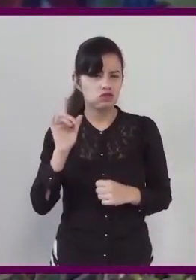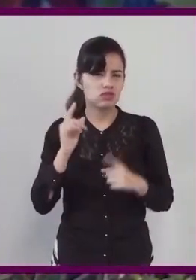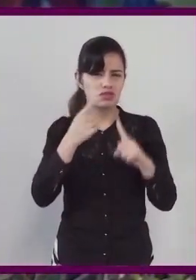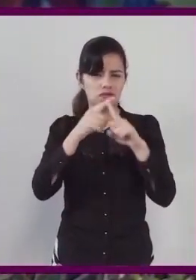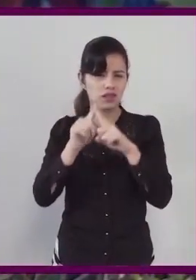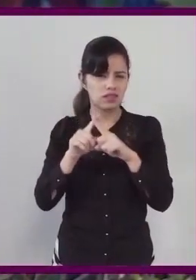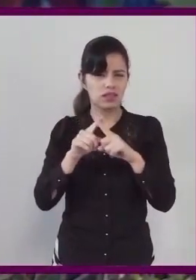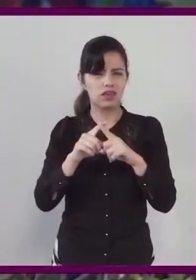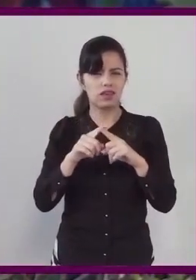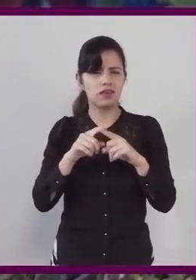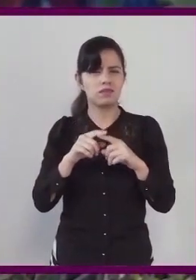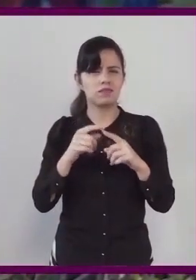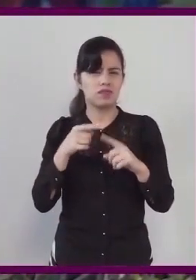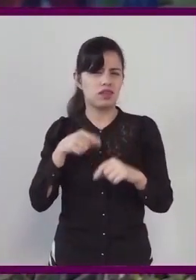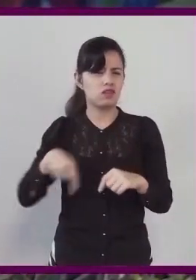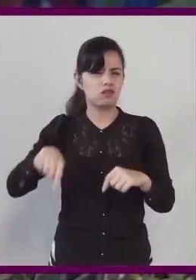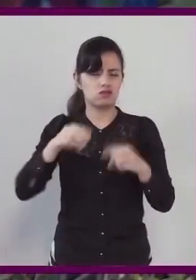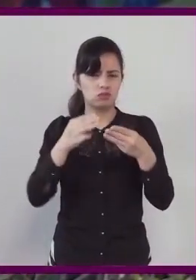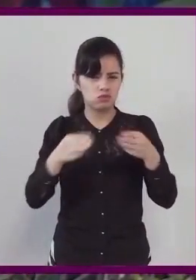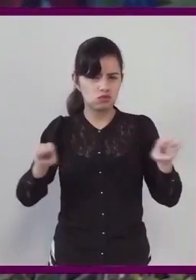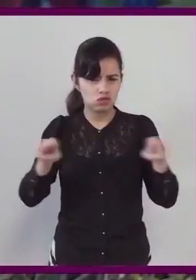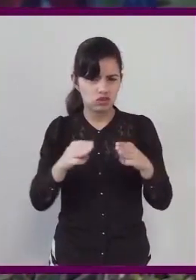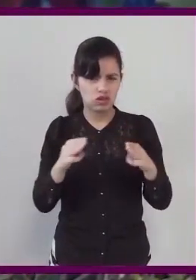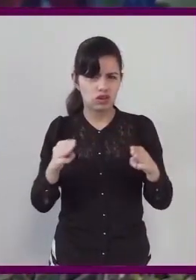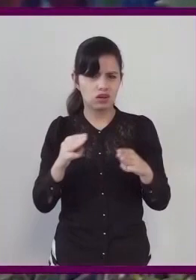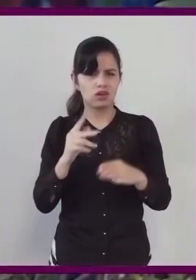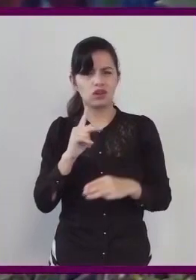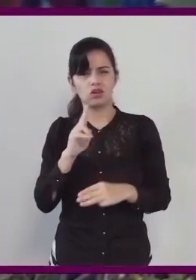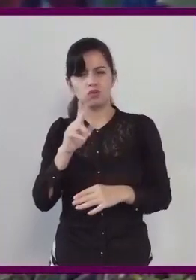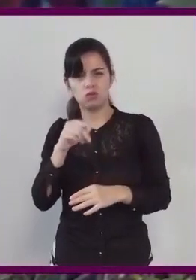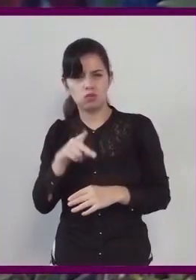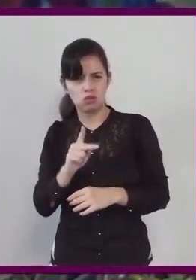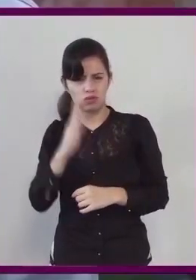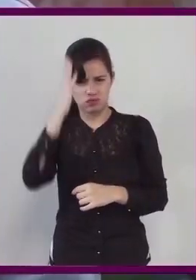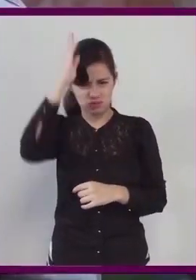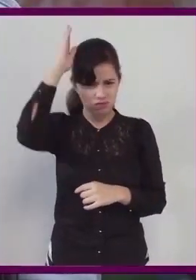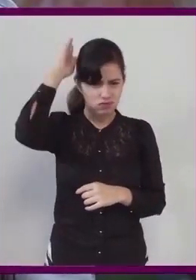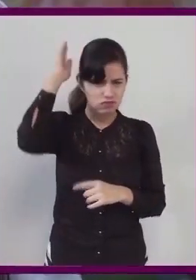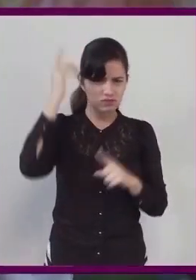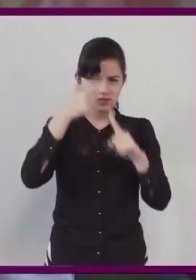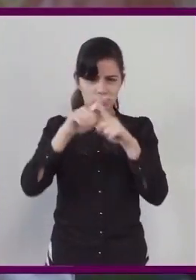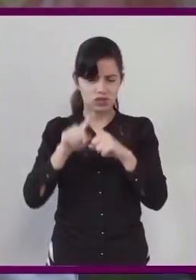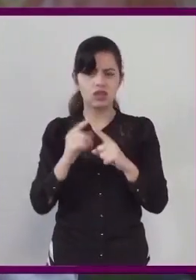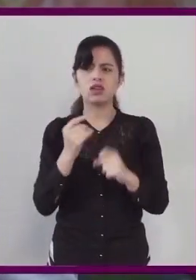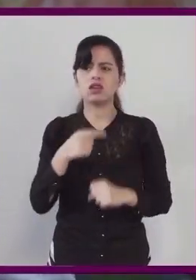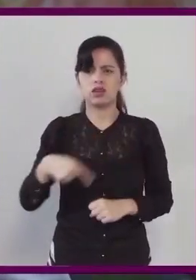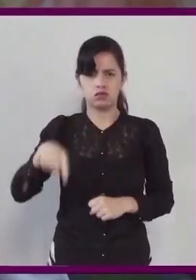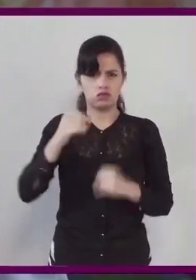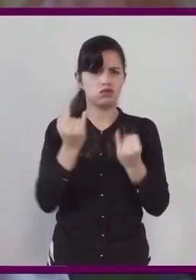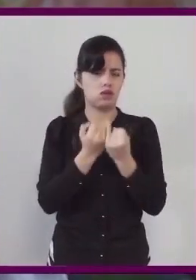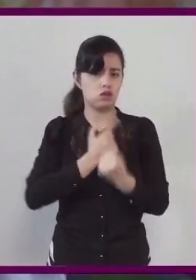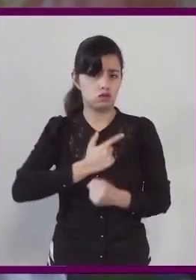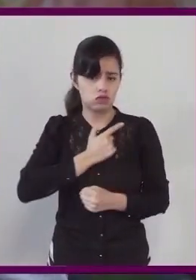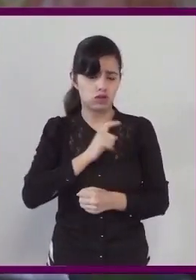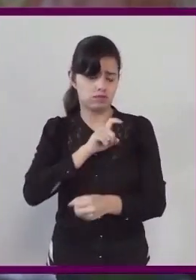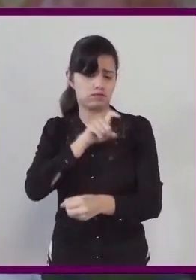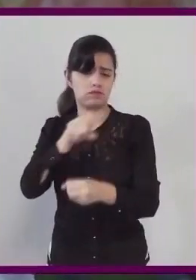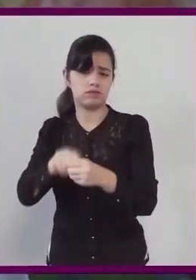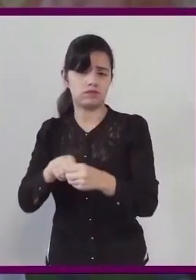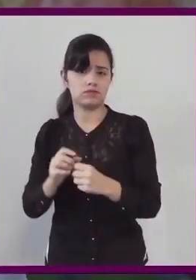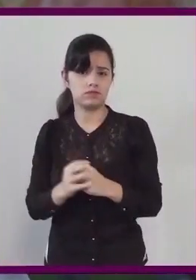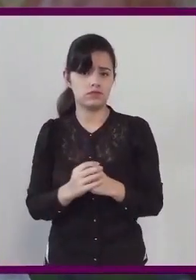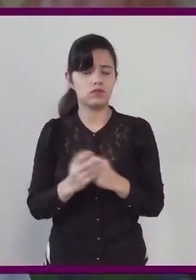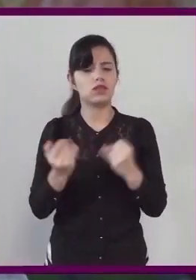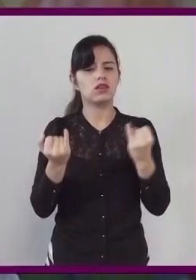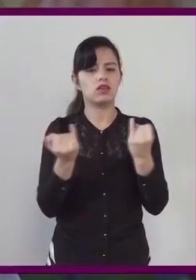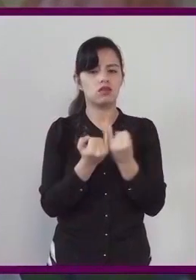escato, también son grupos sociales definidos por la pertenencia. Finalmente, los grupos de pares son